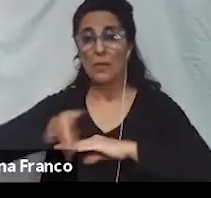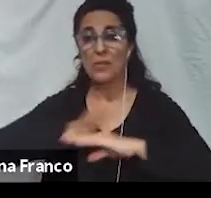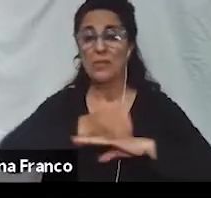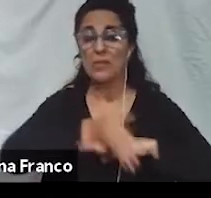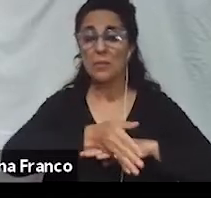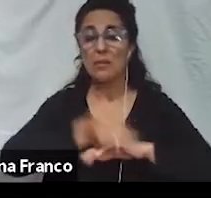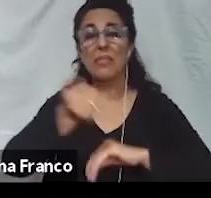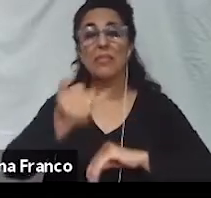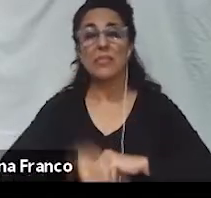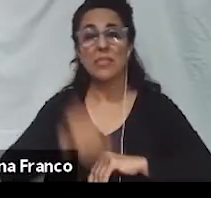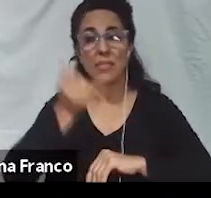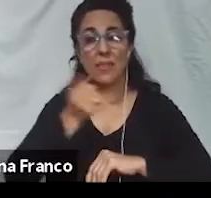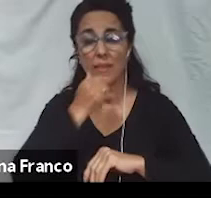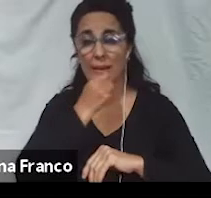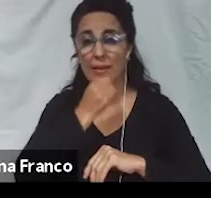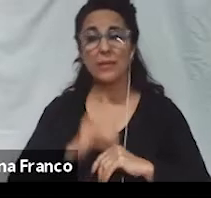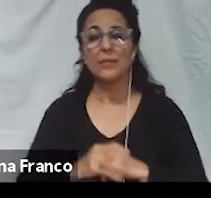es tener